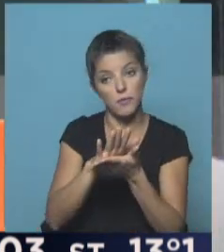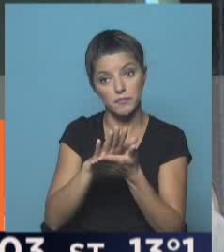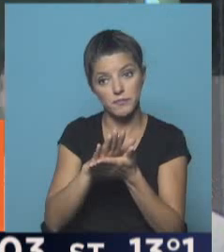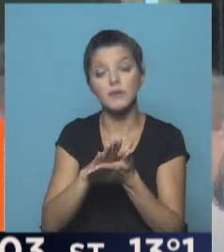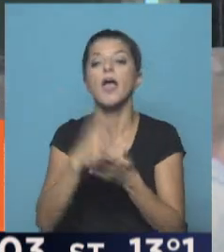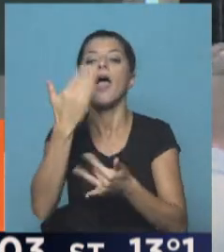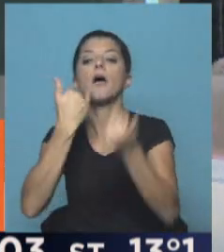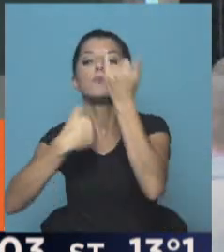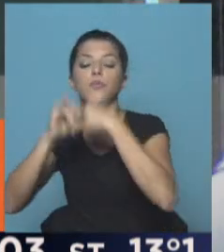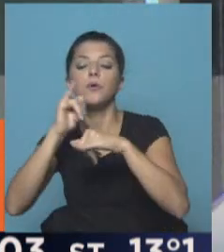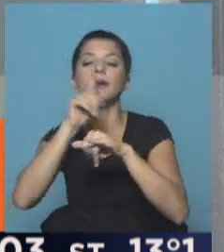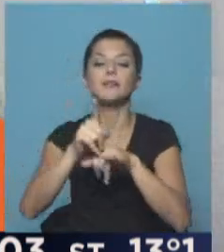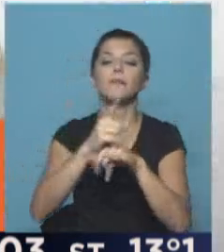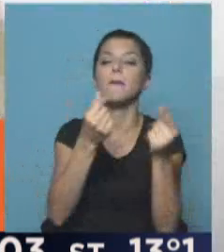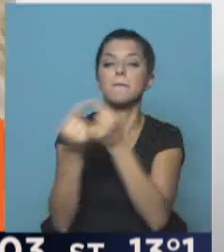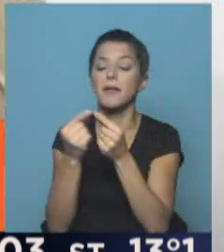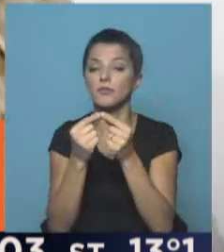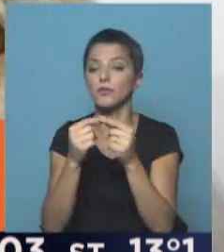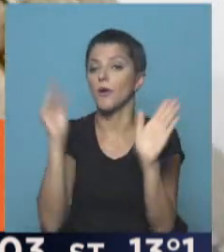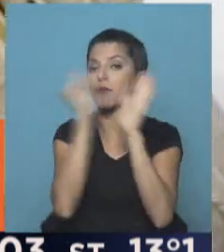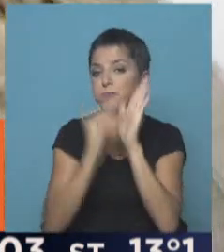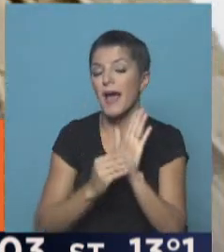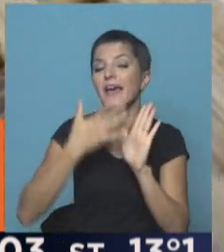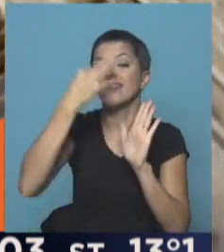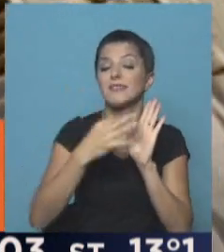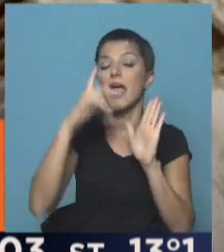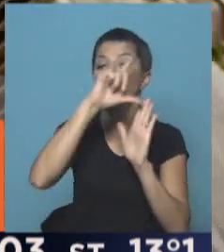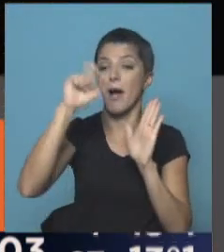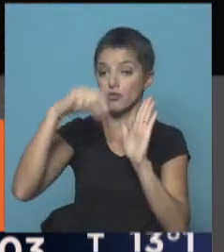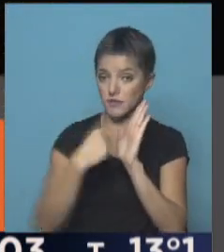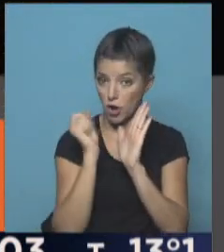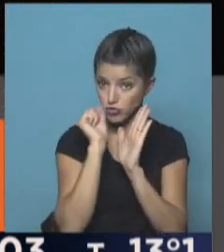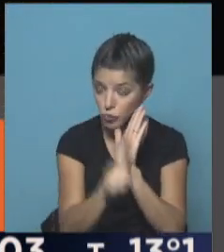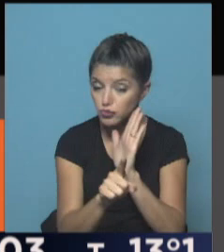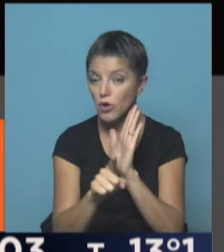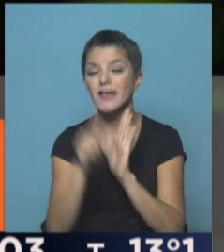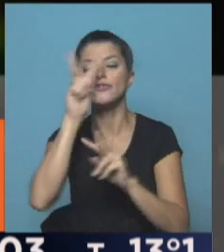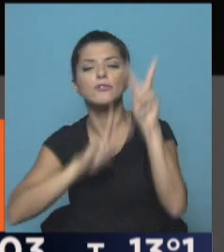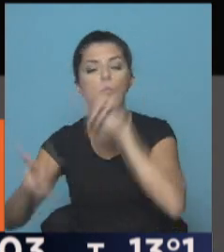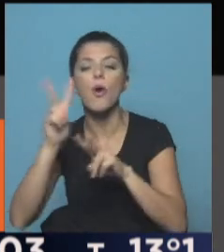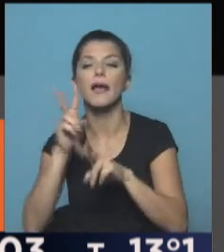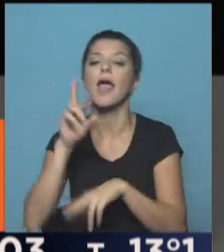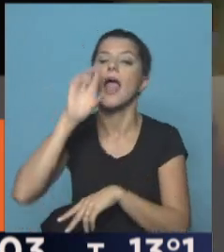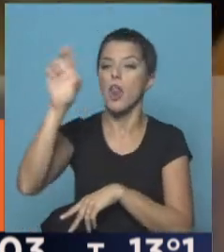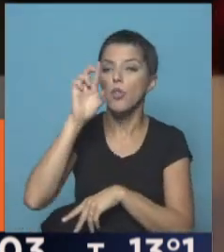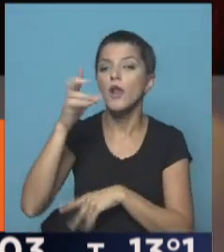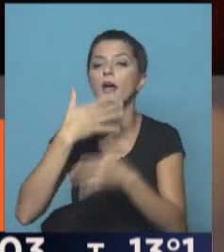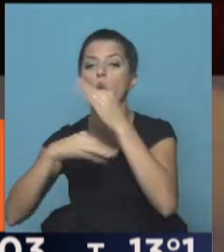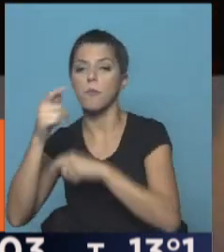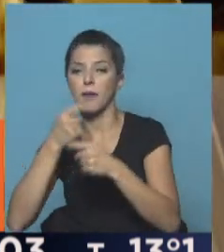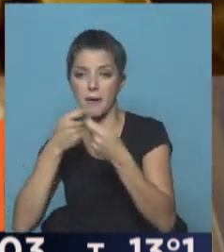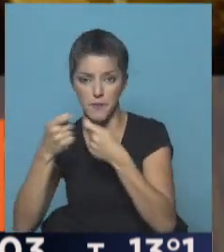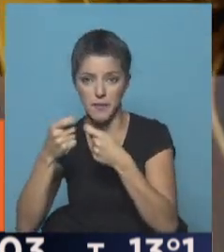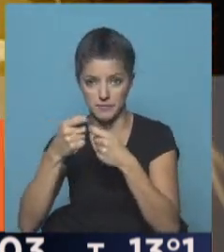de divisas y bandas de precios establecidas por el Banco Central, buscando normalizar el flujo de dólares para reactivar la